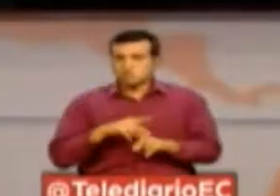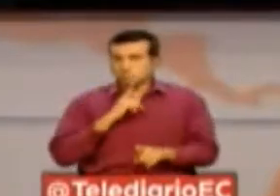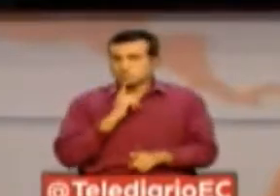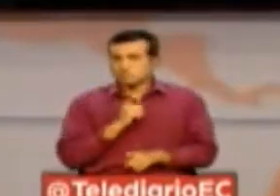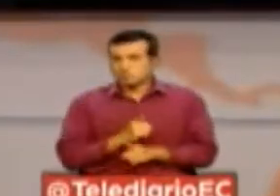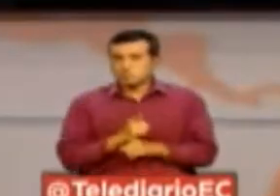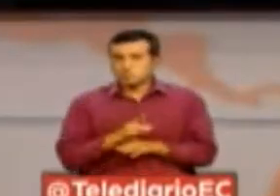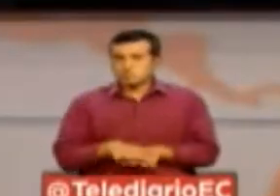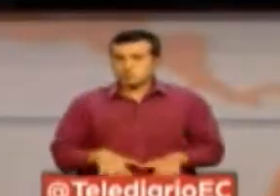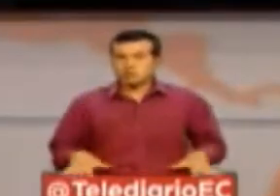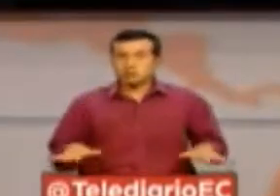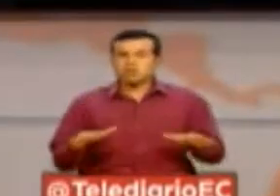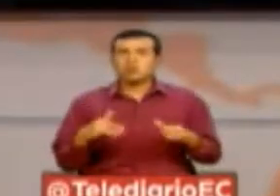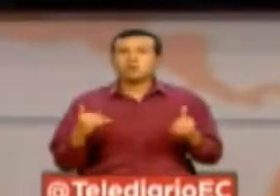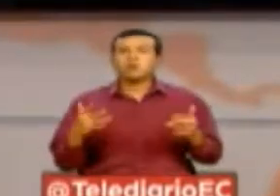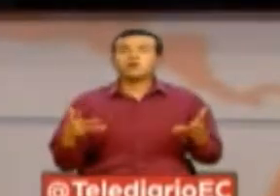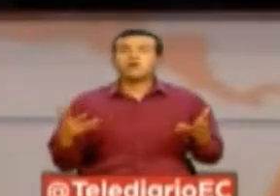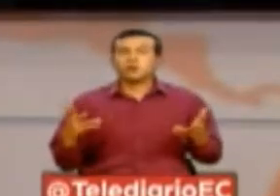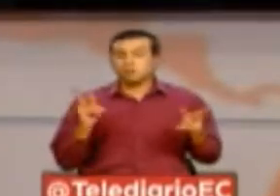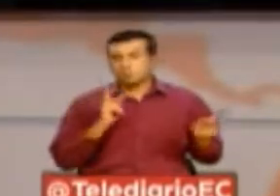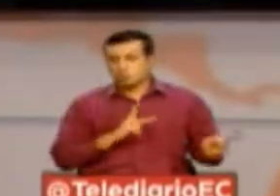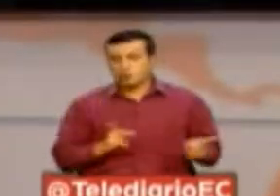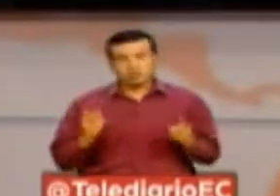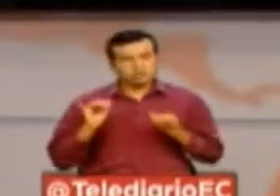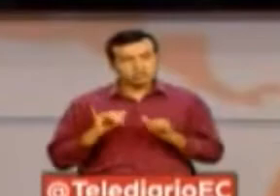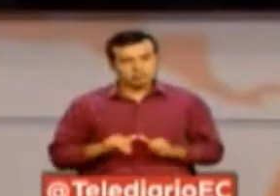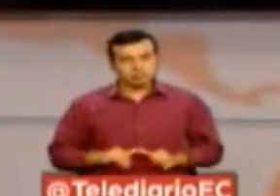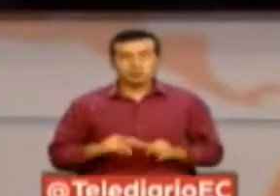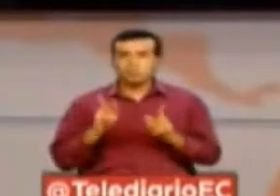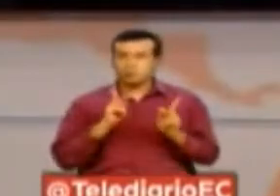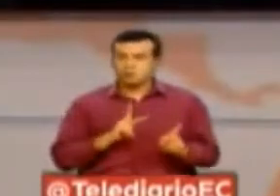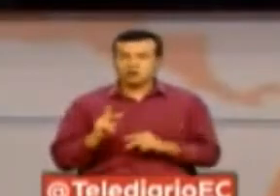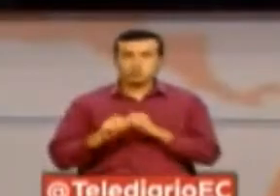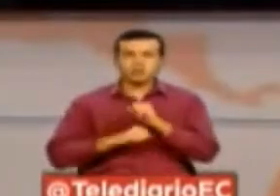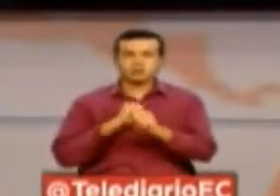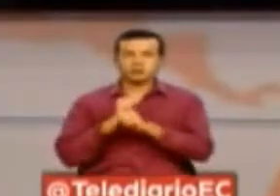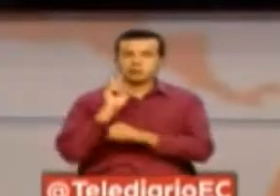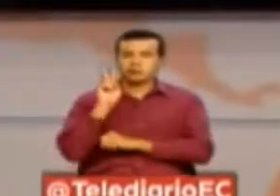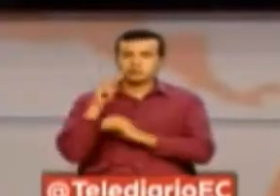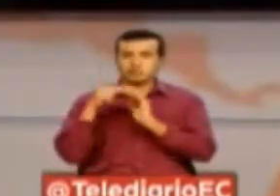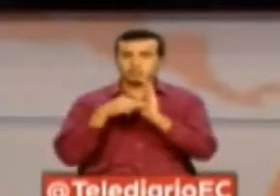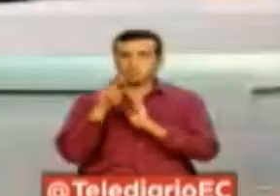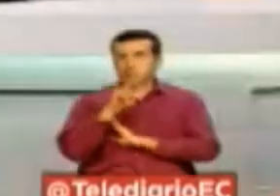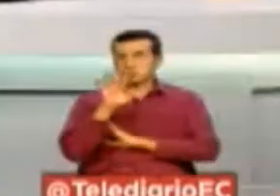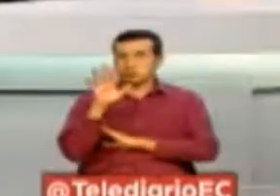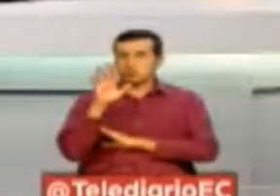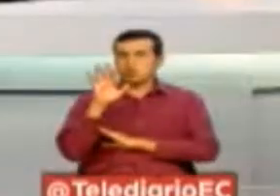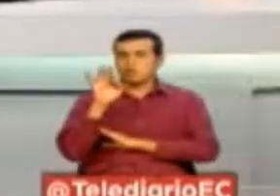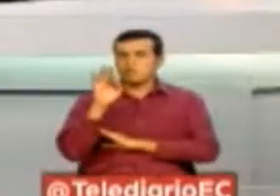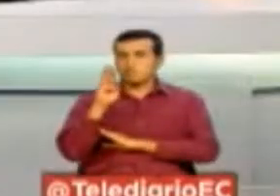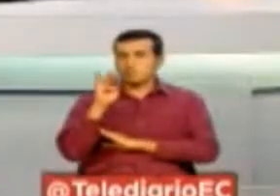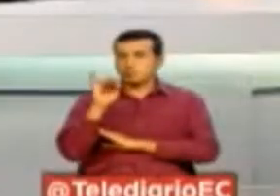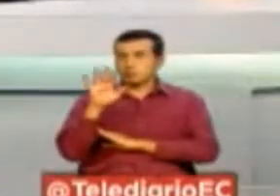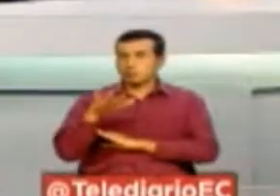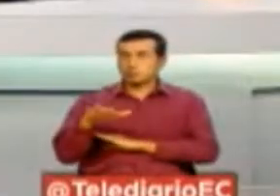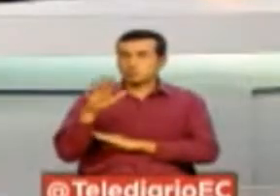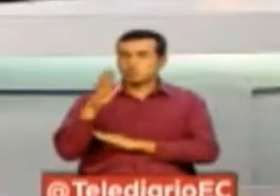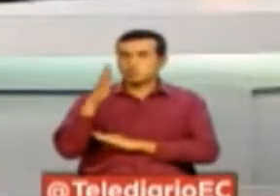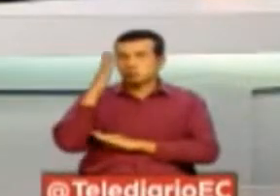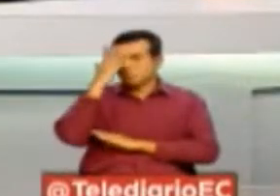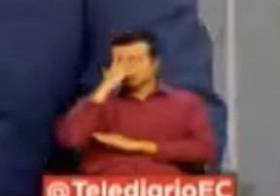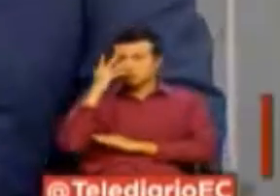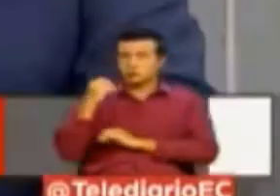ver la actualización del plan y continuar no a un plan al 2025 agentes del fbi estuvieron en san lorenzo